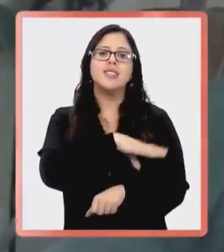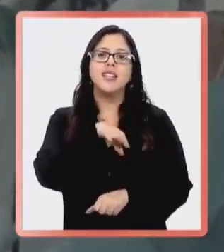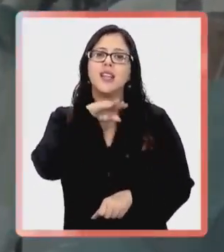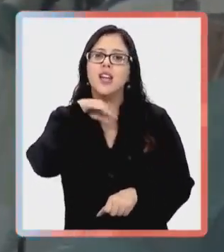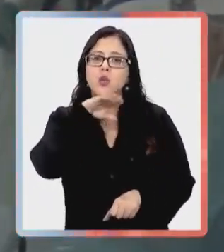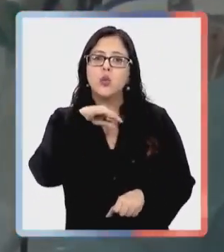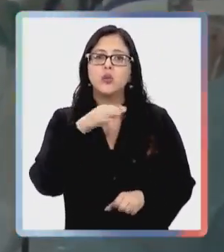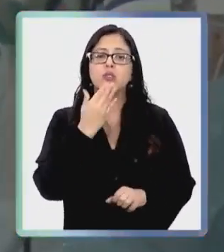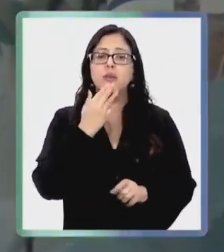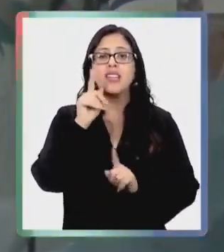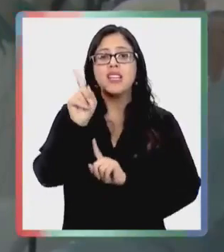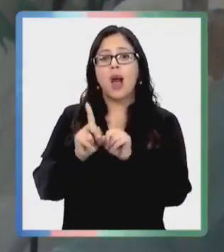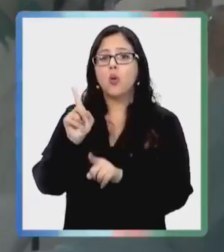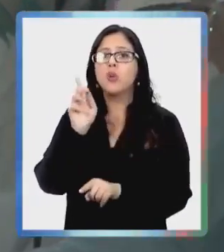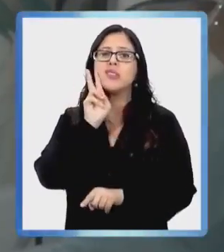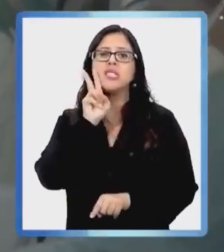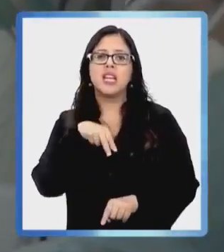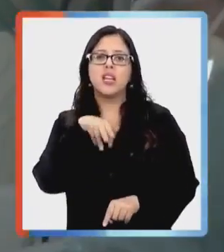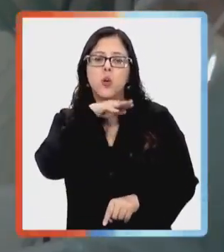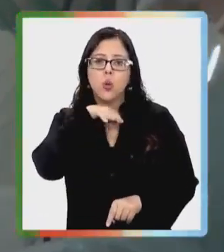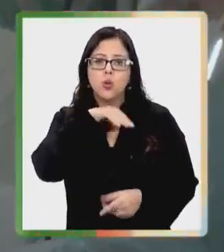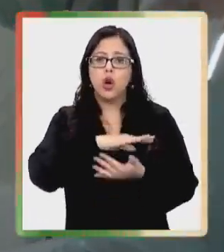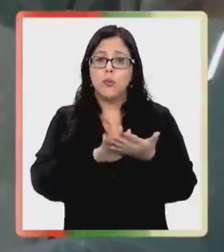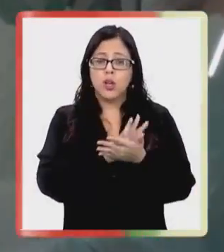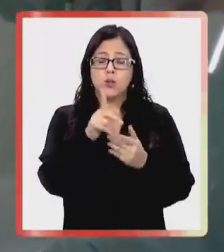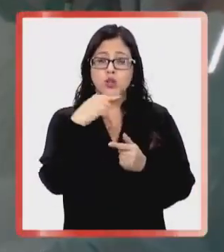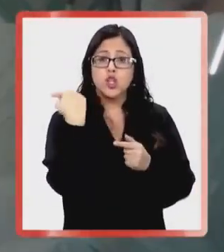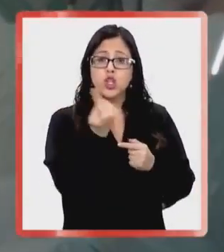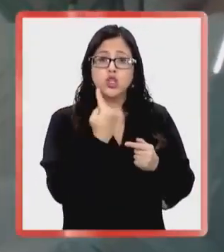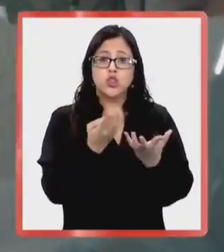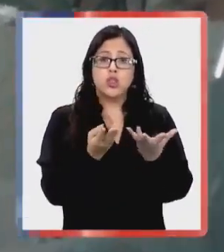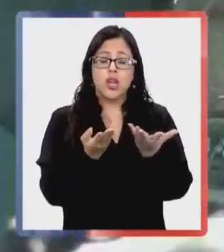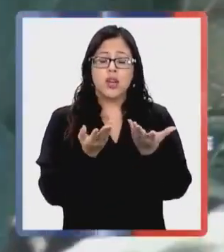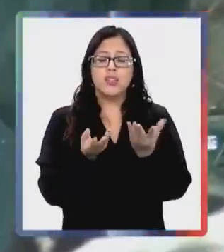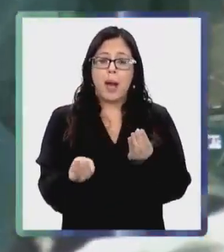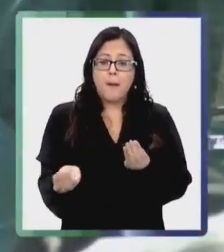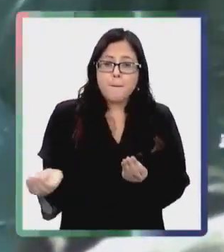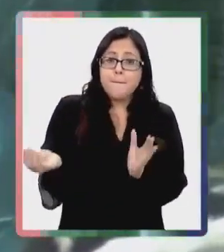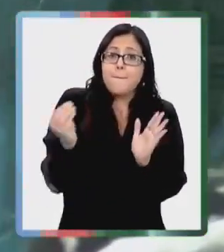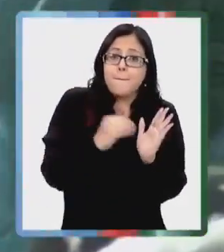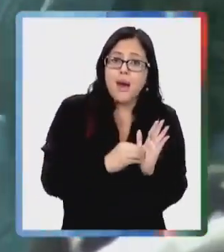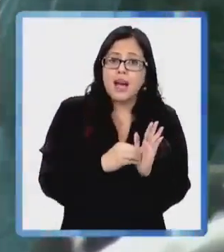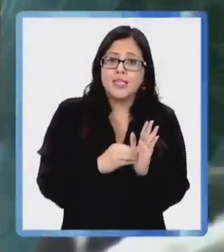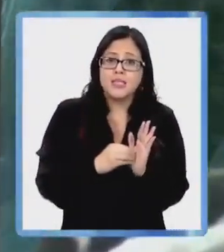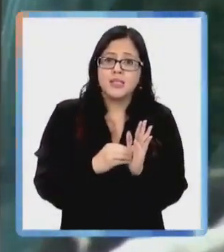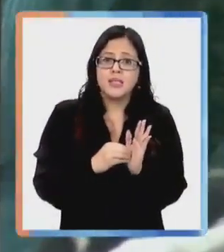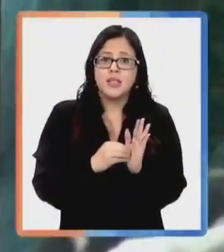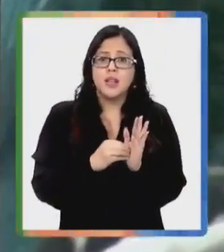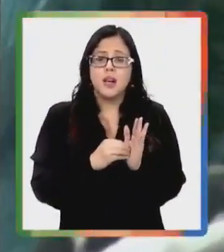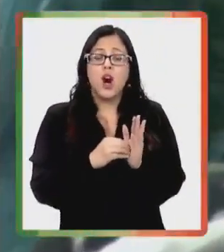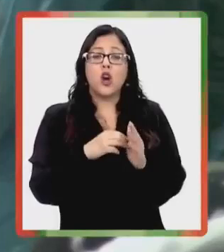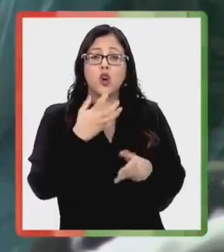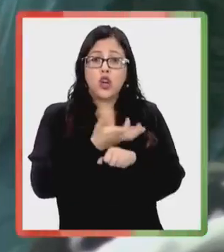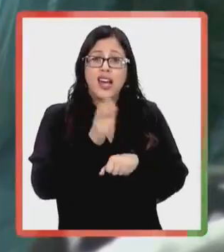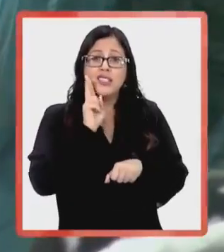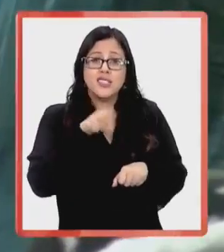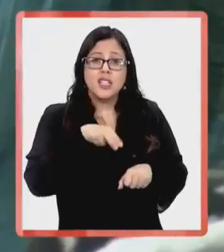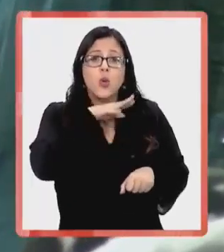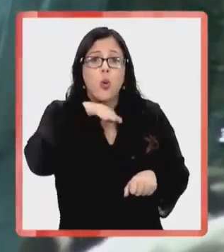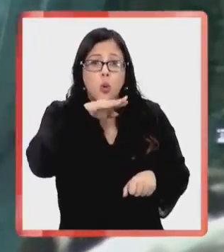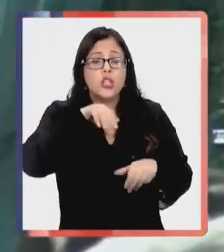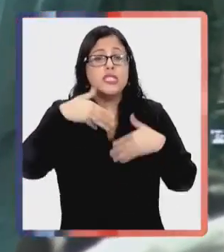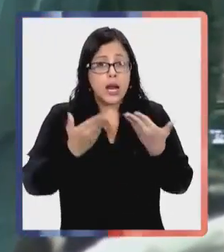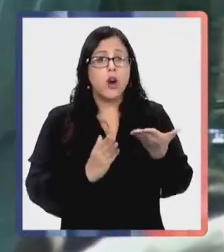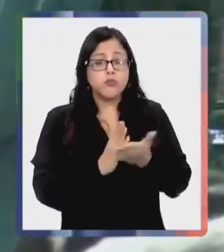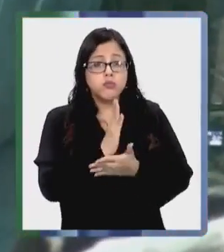uso y los que están sin uso también. Si uno incorpora más pabellones, todos los que están sin usarse, y se comienzan a